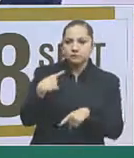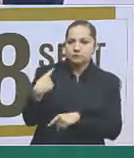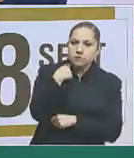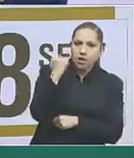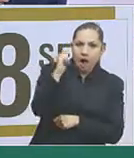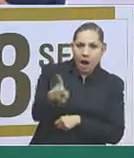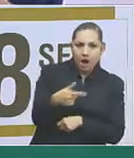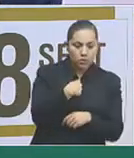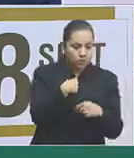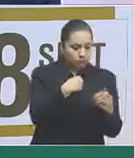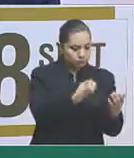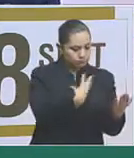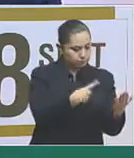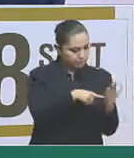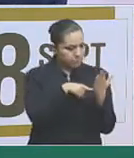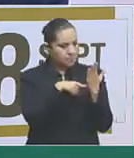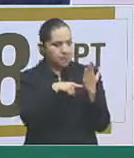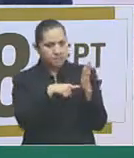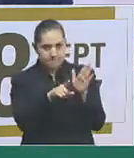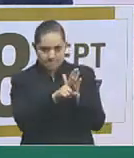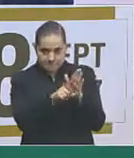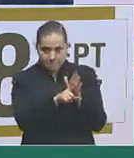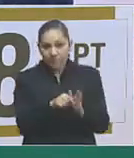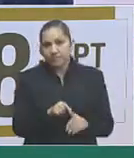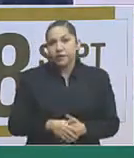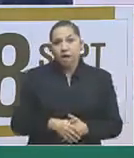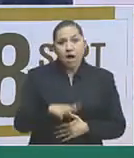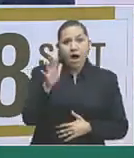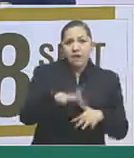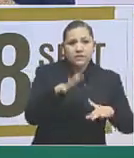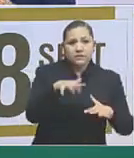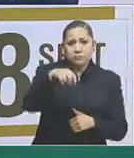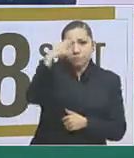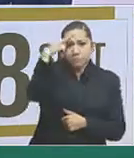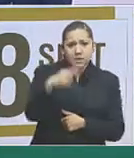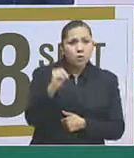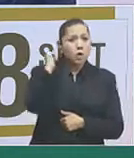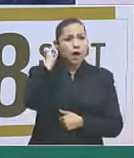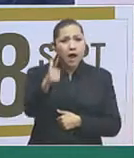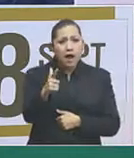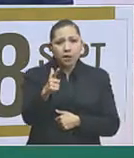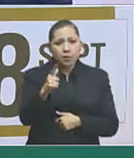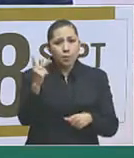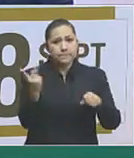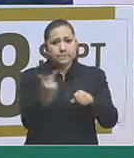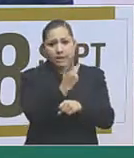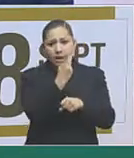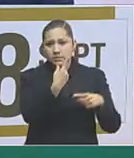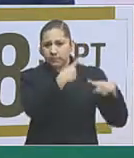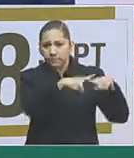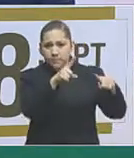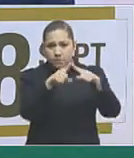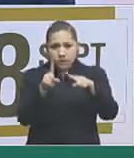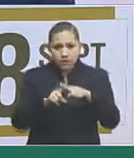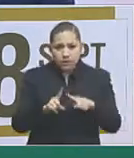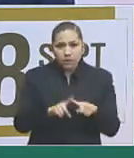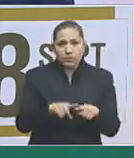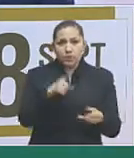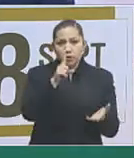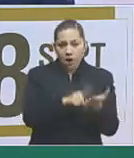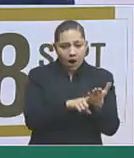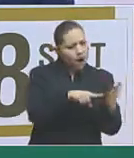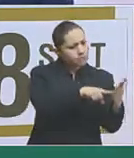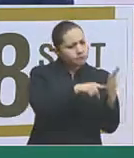alerta cada vez que haya algún evento importante en méxico recibo una alerta y estamos recibiendo alertas todo el tiempo